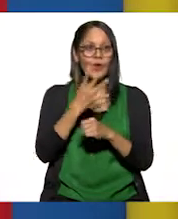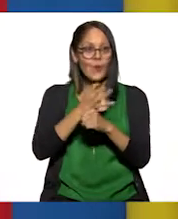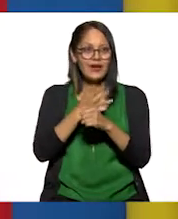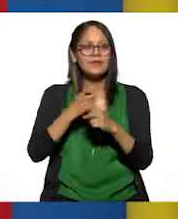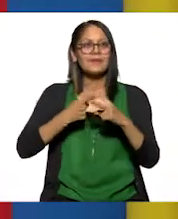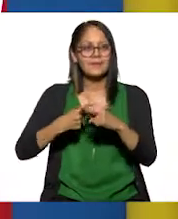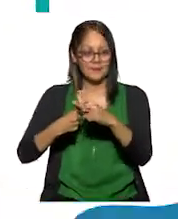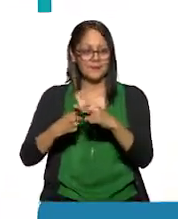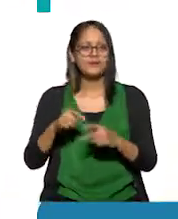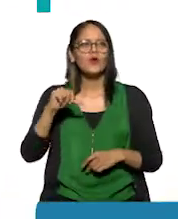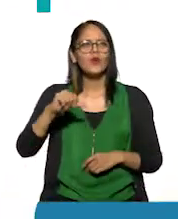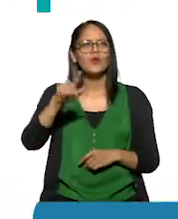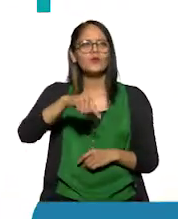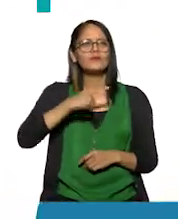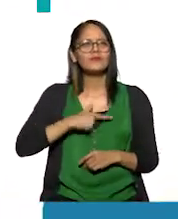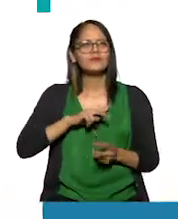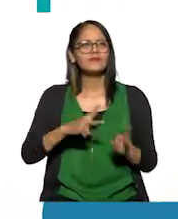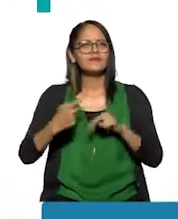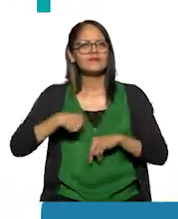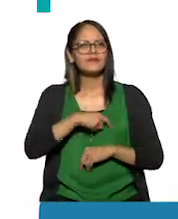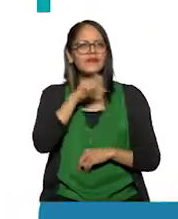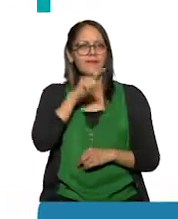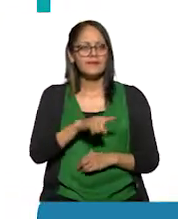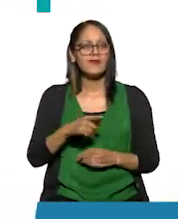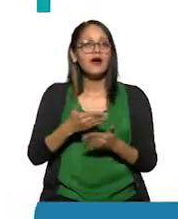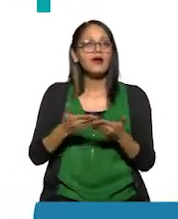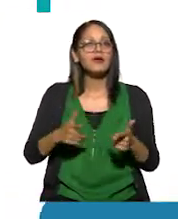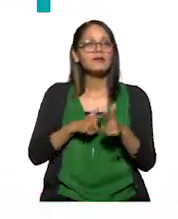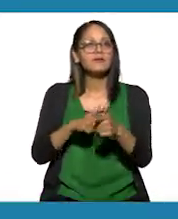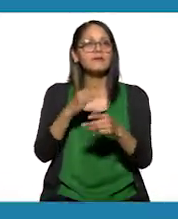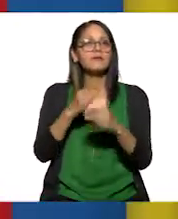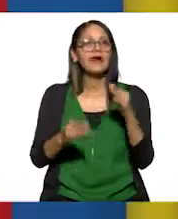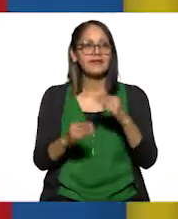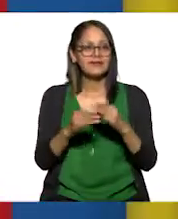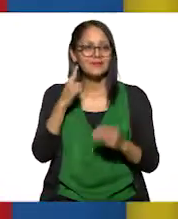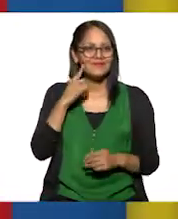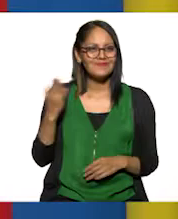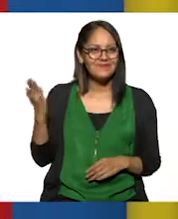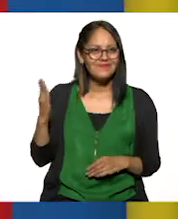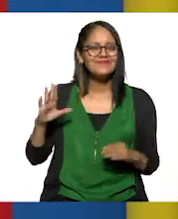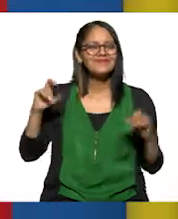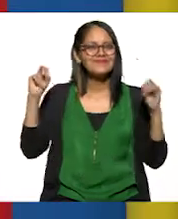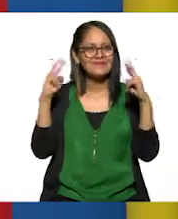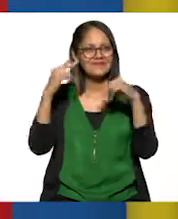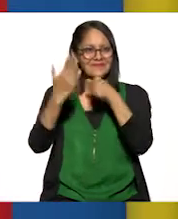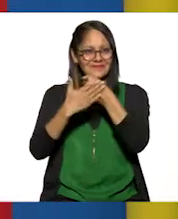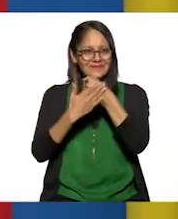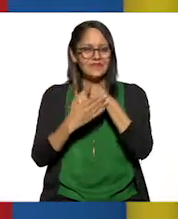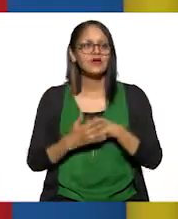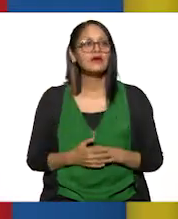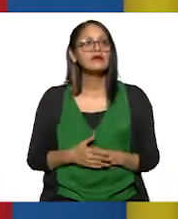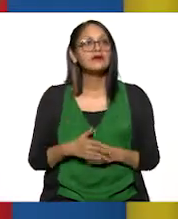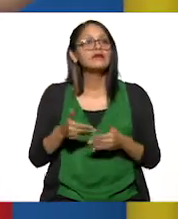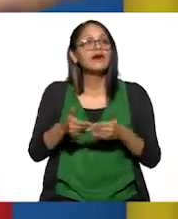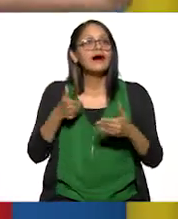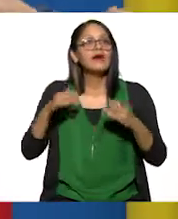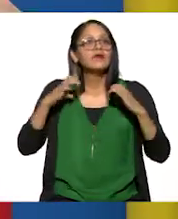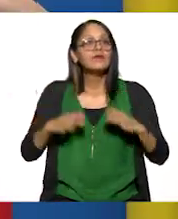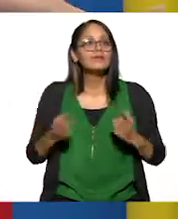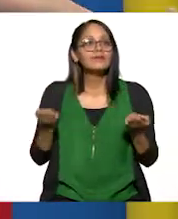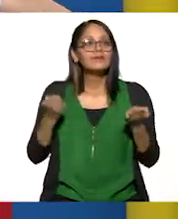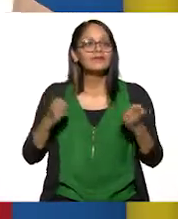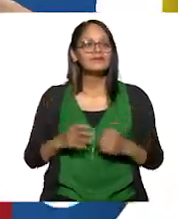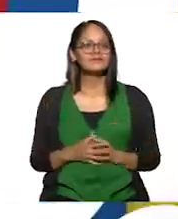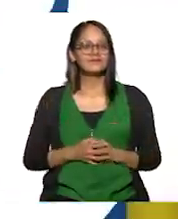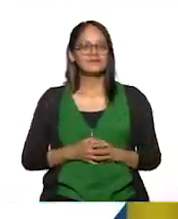tanto como nosotros. Vamos a la siguiente materia. Nos vemos en la próxima, pero antes vamos a